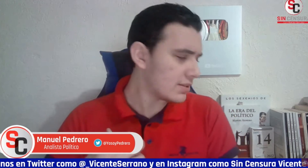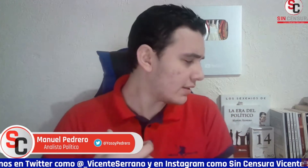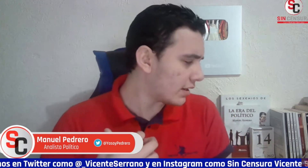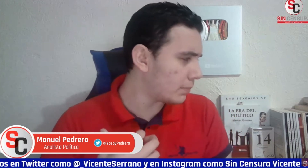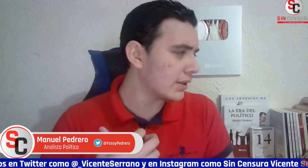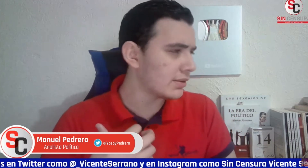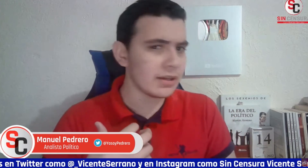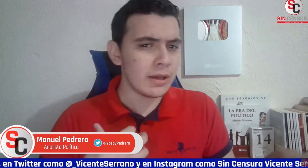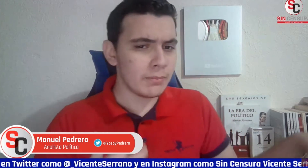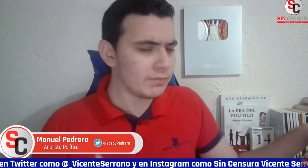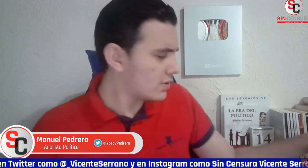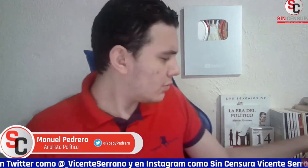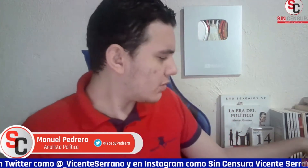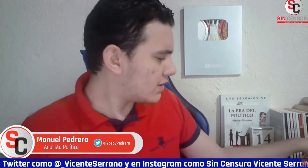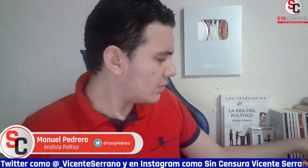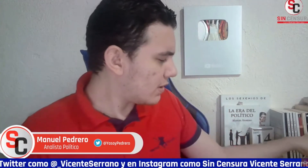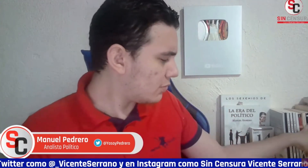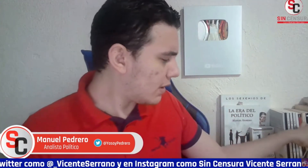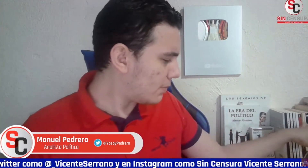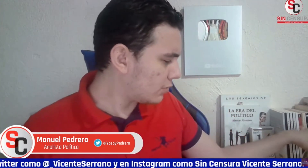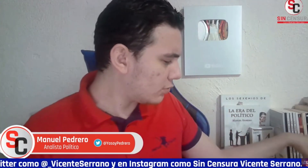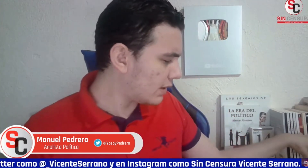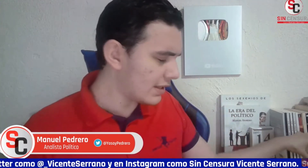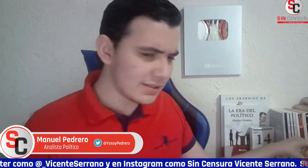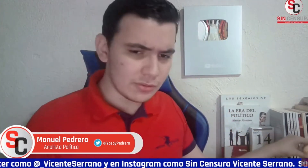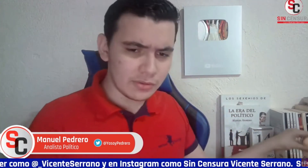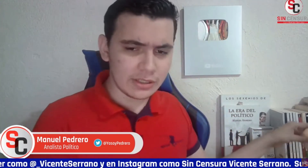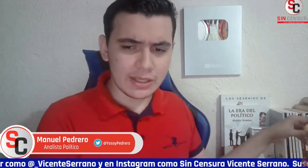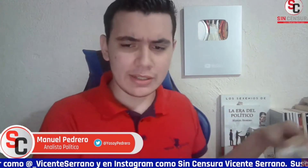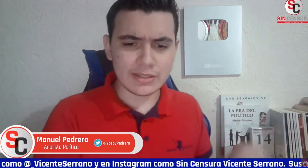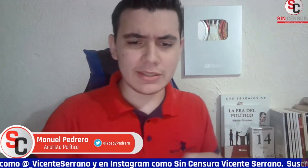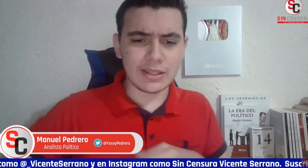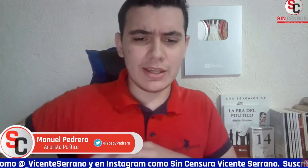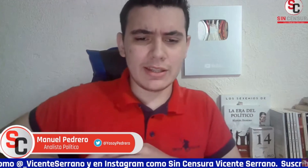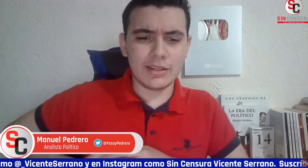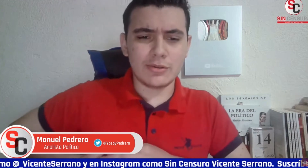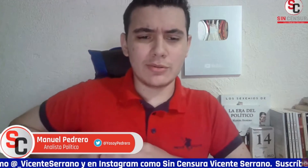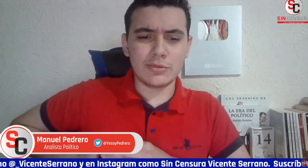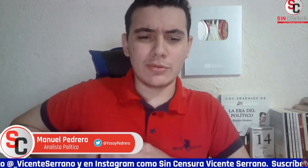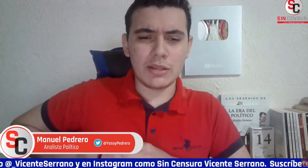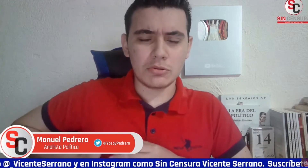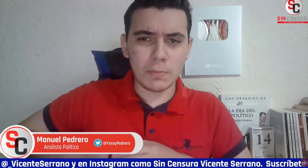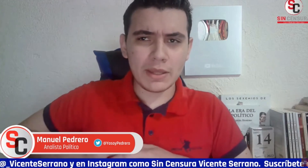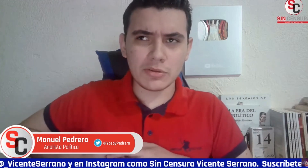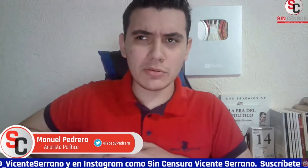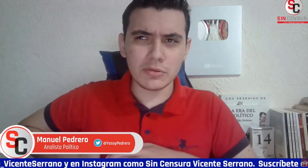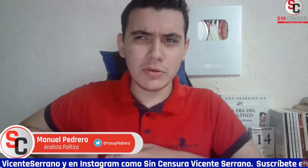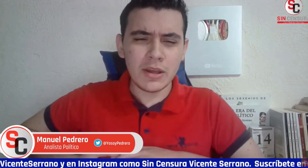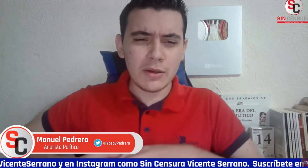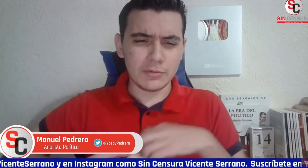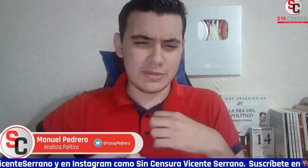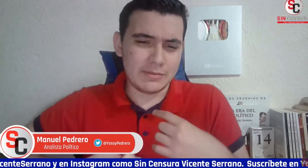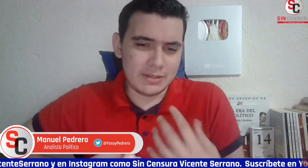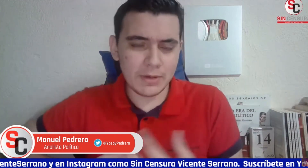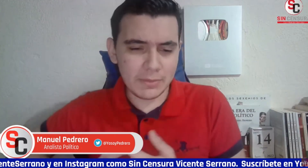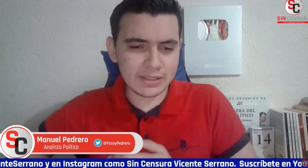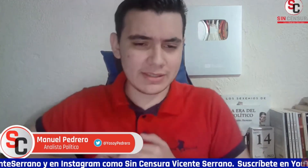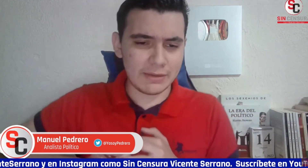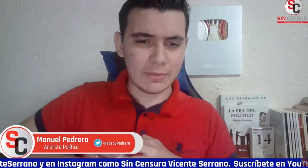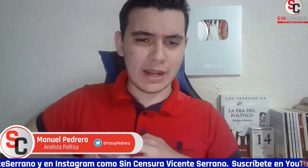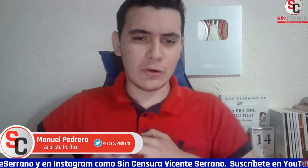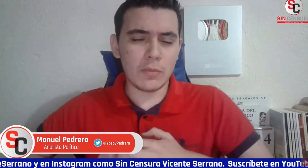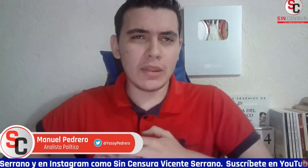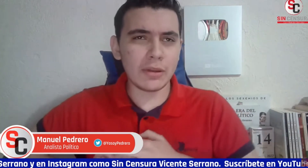con su camisa, y de repente, pues como que se veía una protuberancia, ¿no? En su pecho, ¿no? O sea,